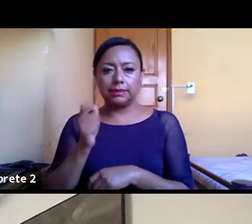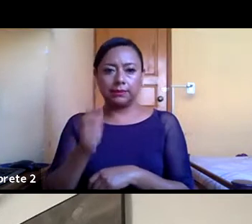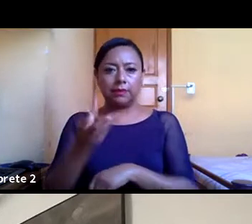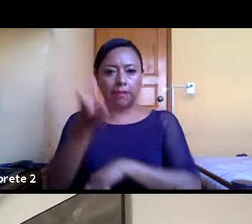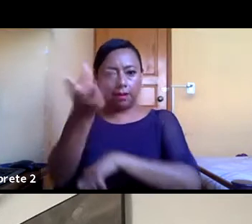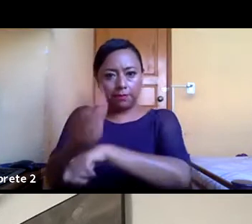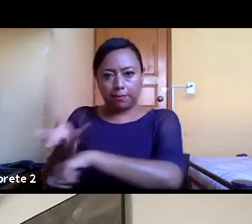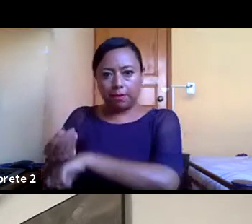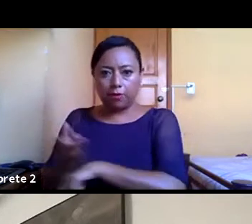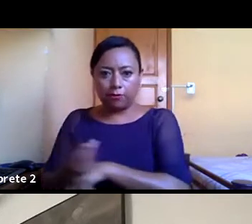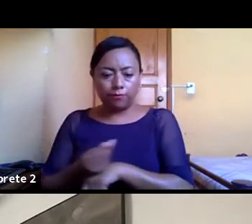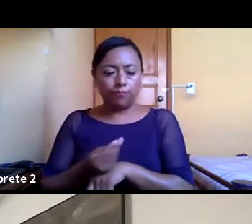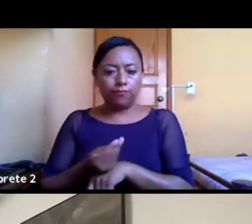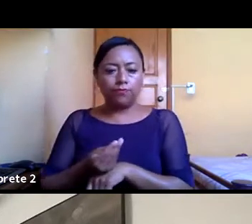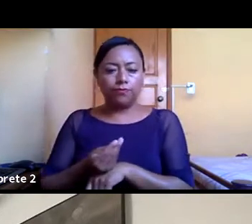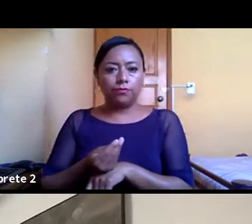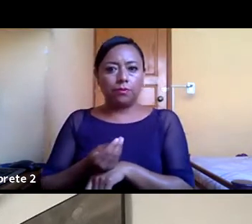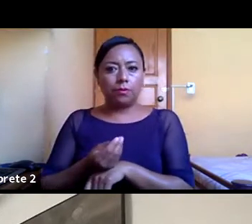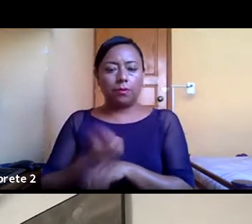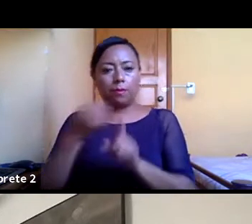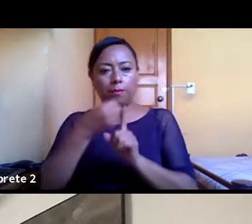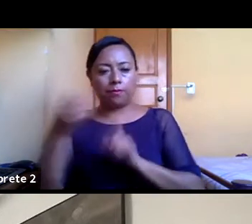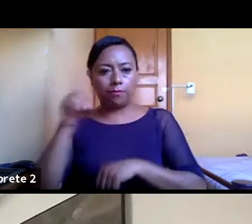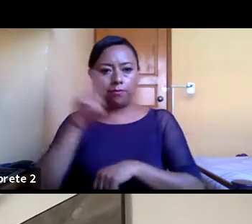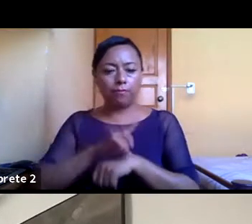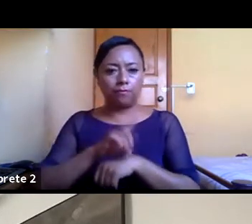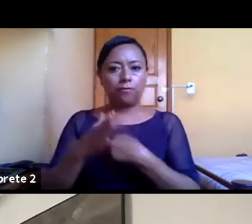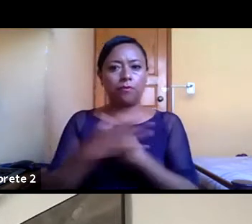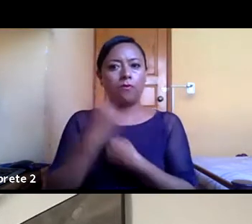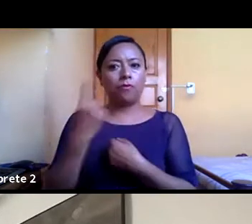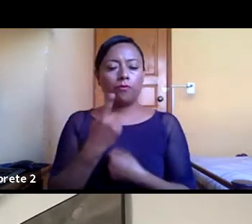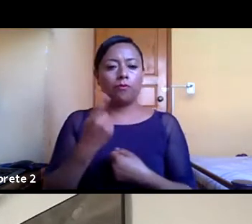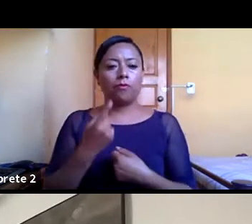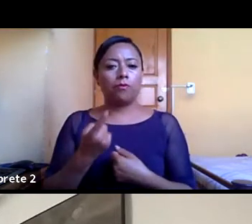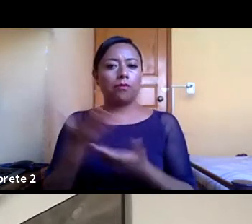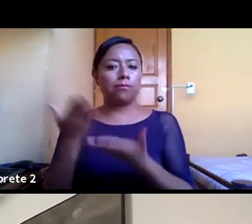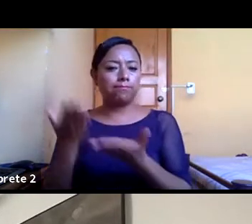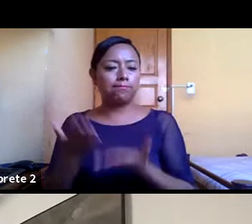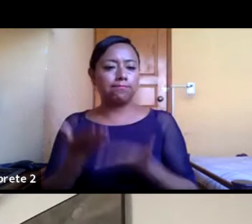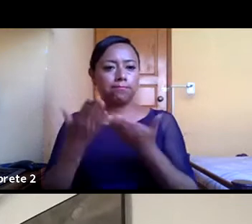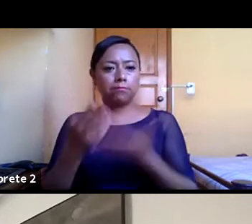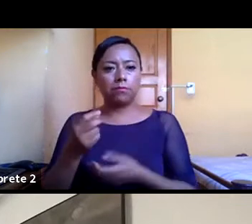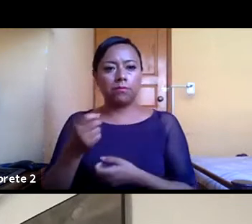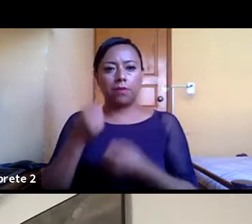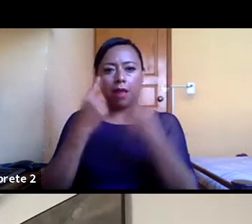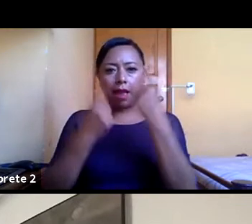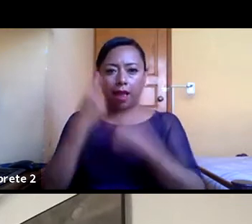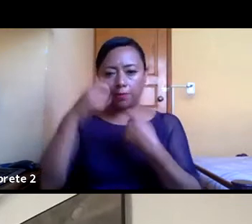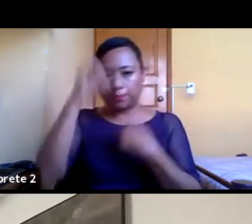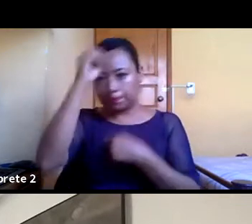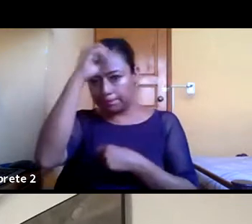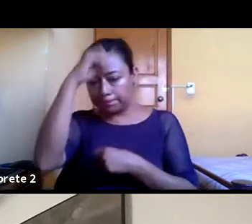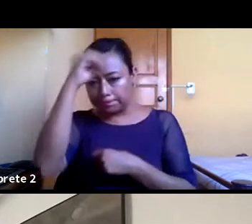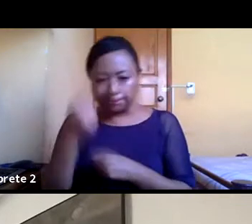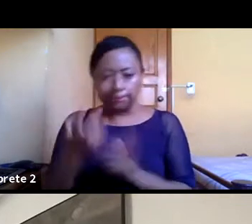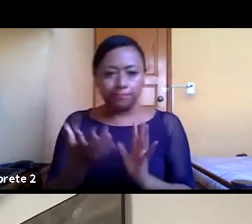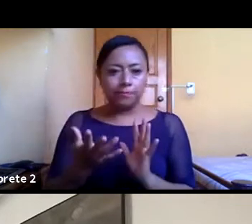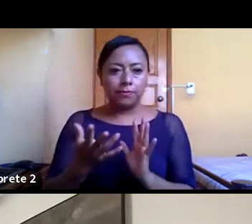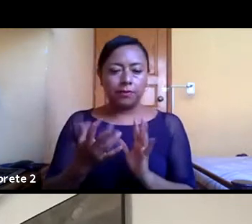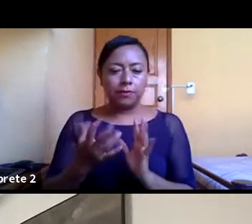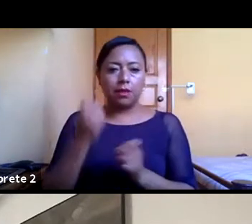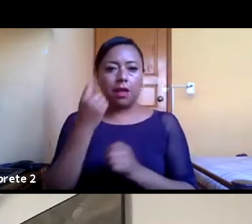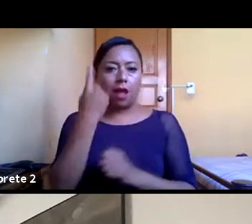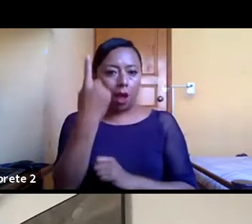día, en virtud de que fueron recibidas observaciones a uno de los dictámenes para poder